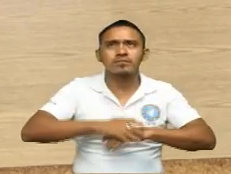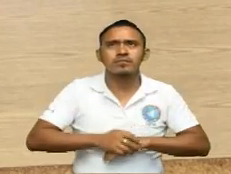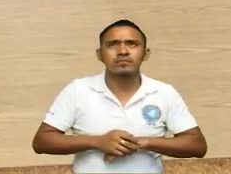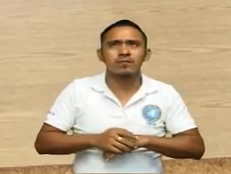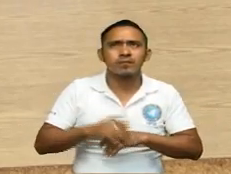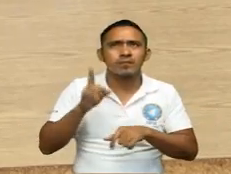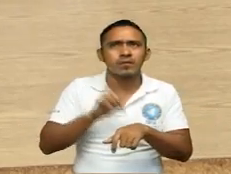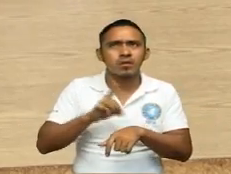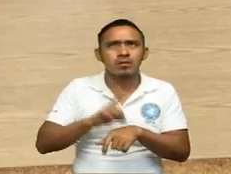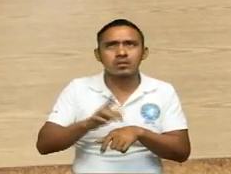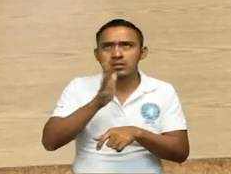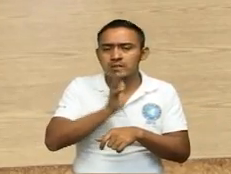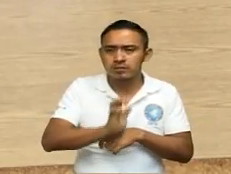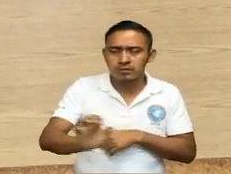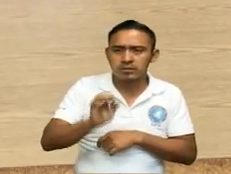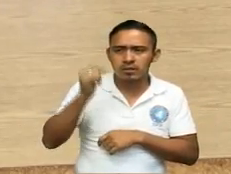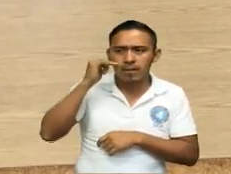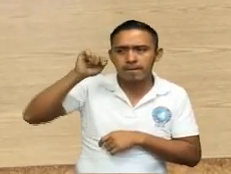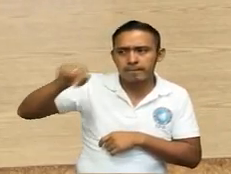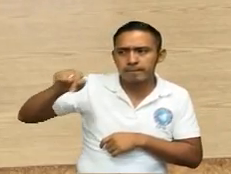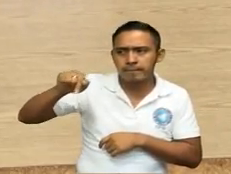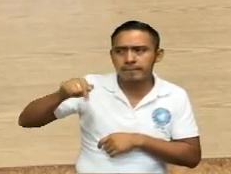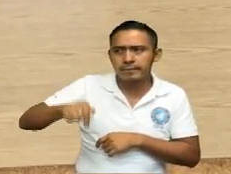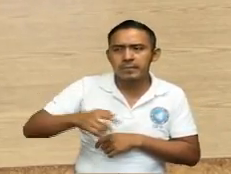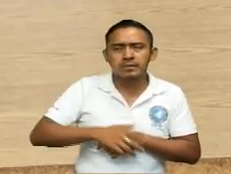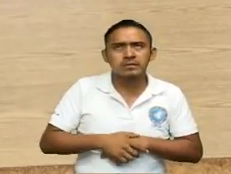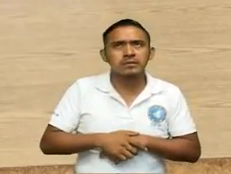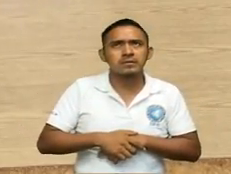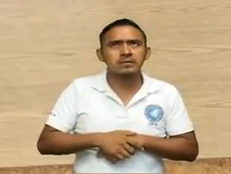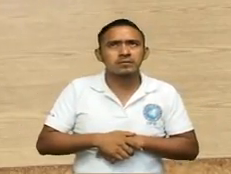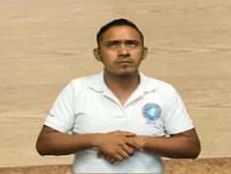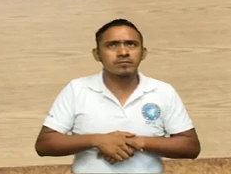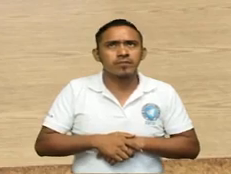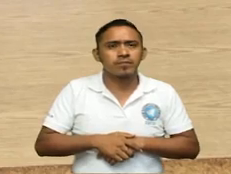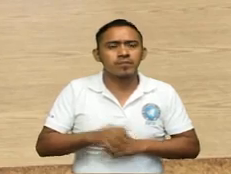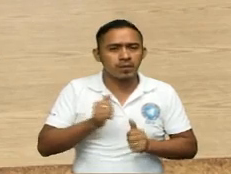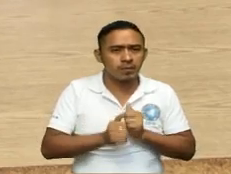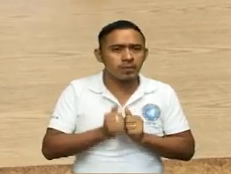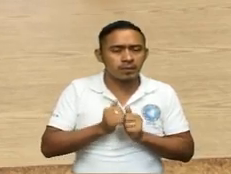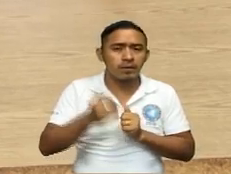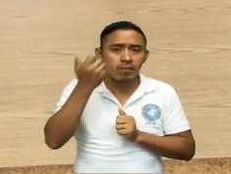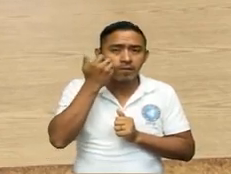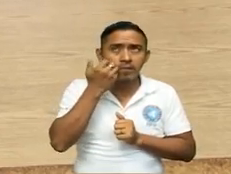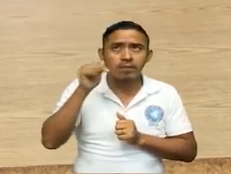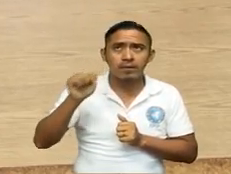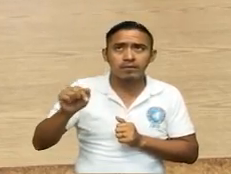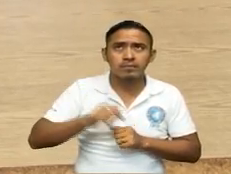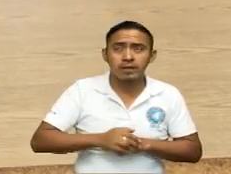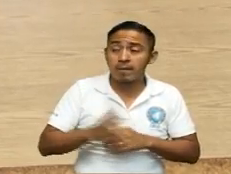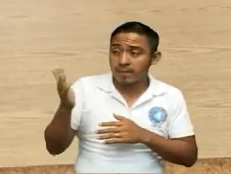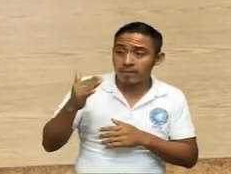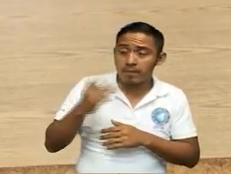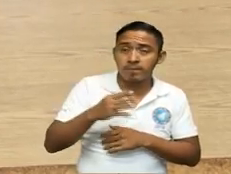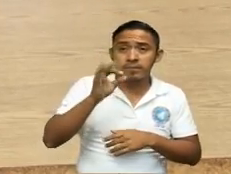niño que tiene precisamente uno de esos padecimientos. Exactamente. Tenemos a Fernando. ¿Fernando?